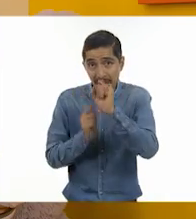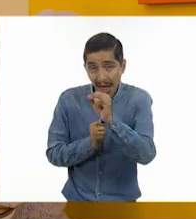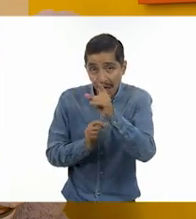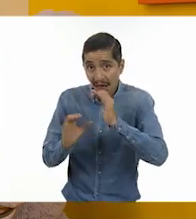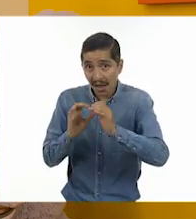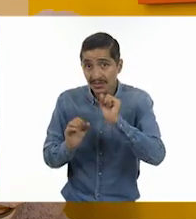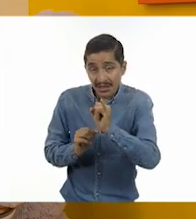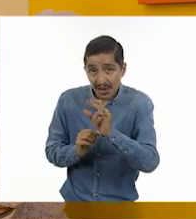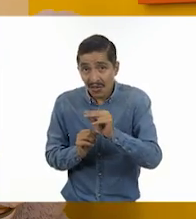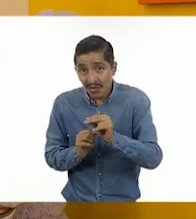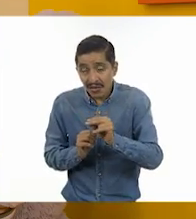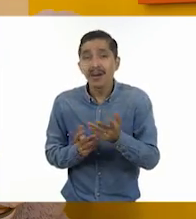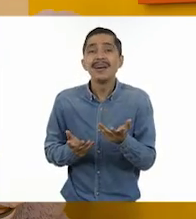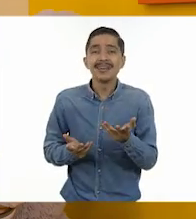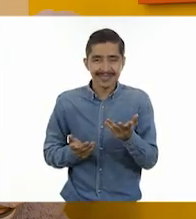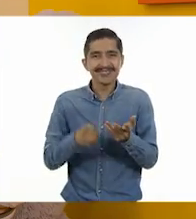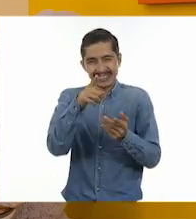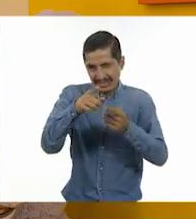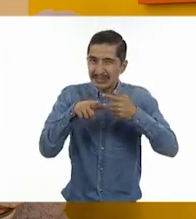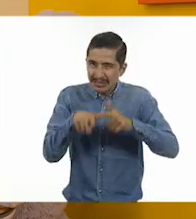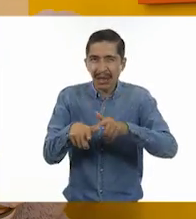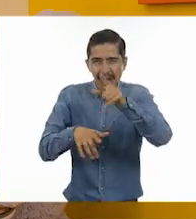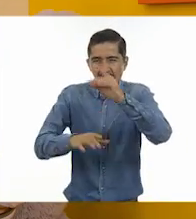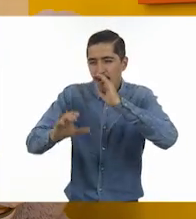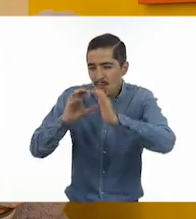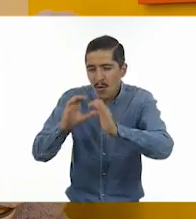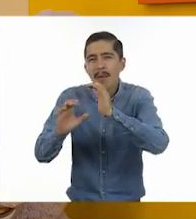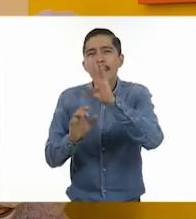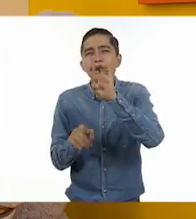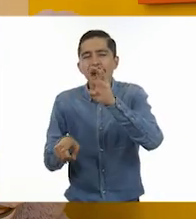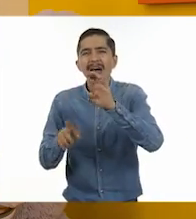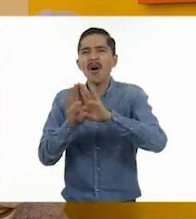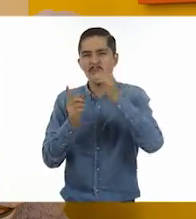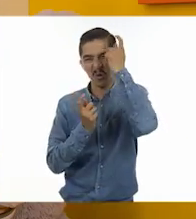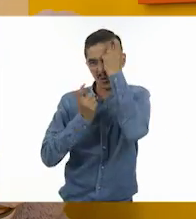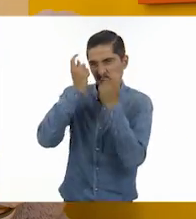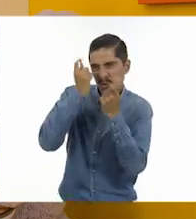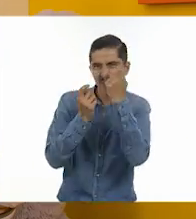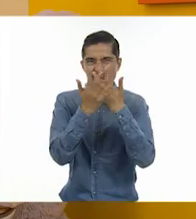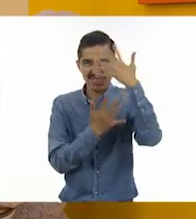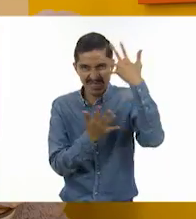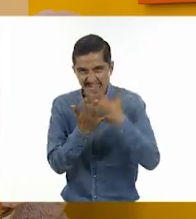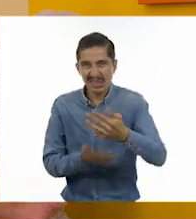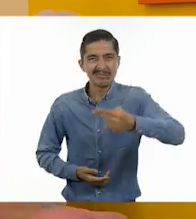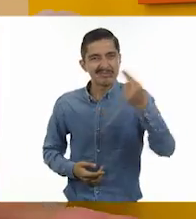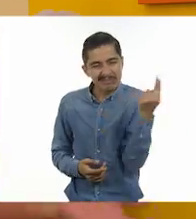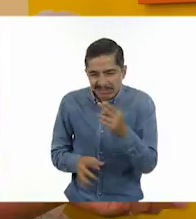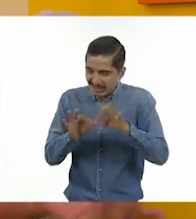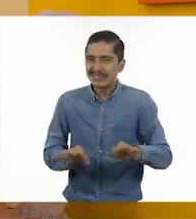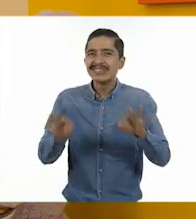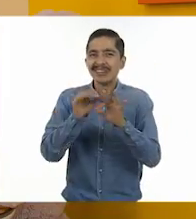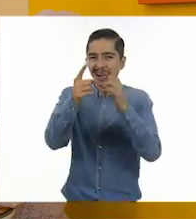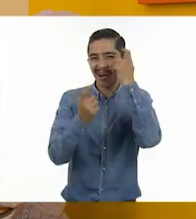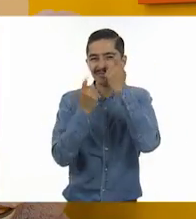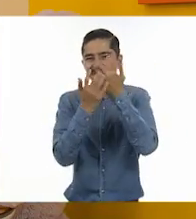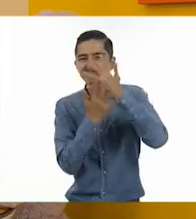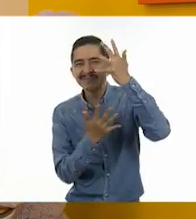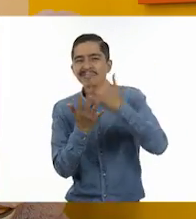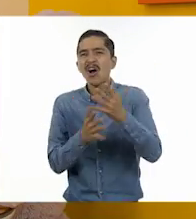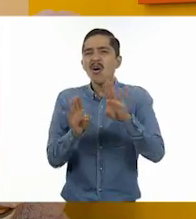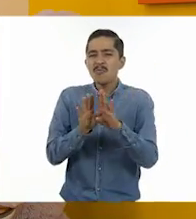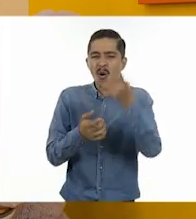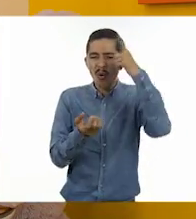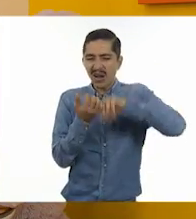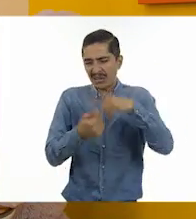Intentemos comunicarnos con los bebés, haciendo gestos exagerados con mímica. representando estados de ánimo